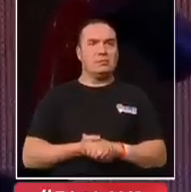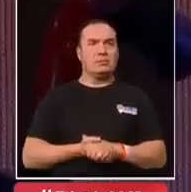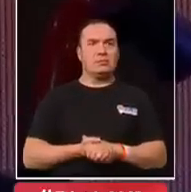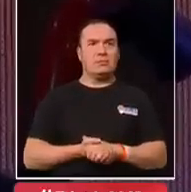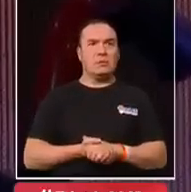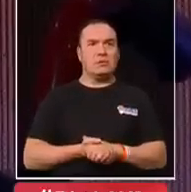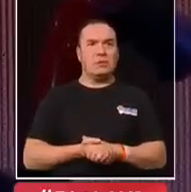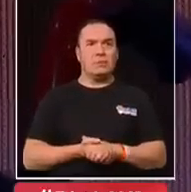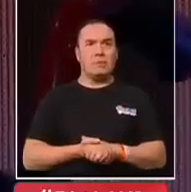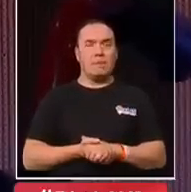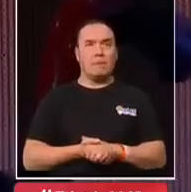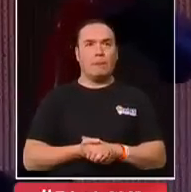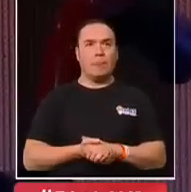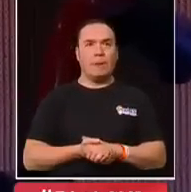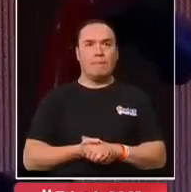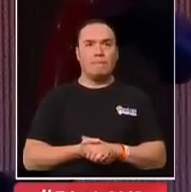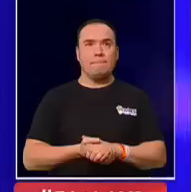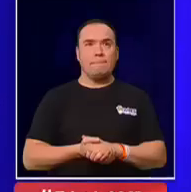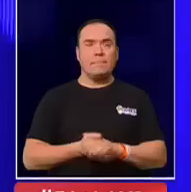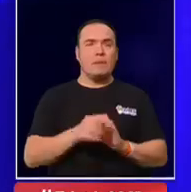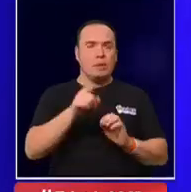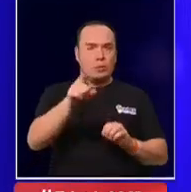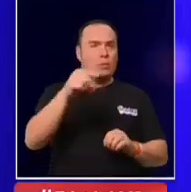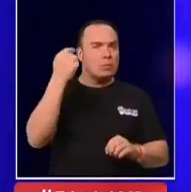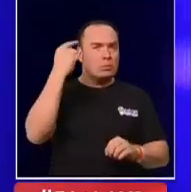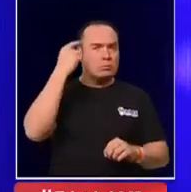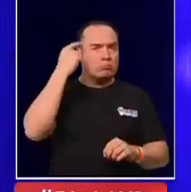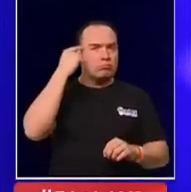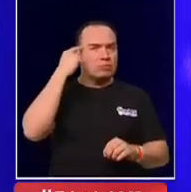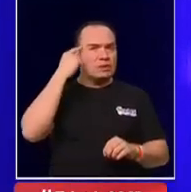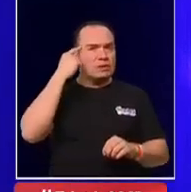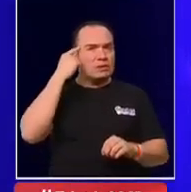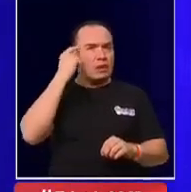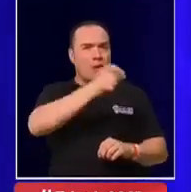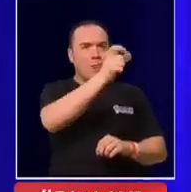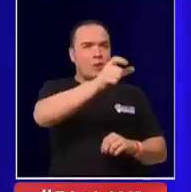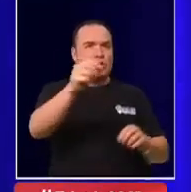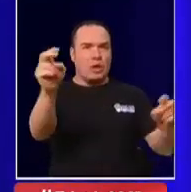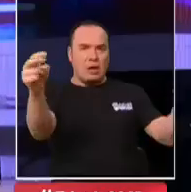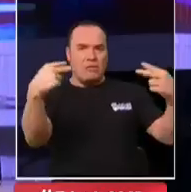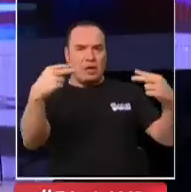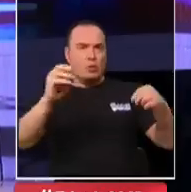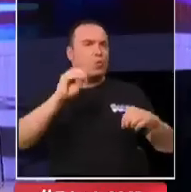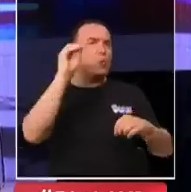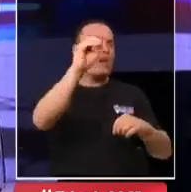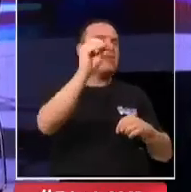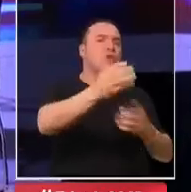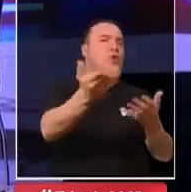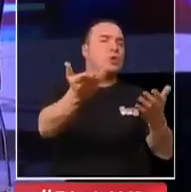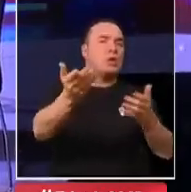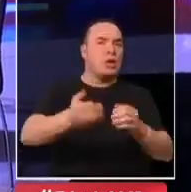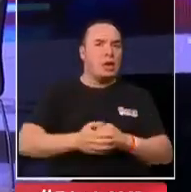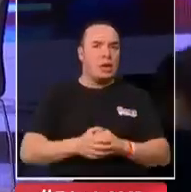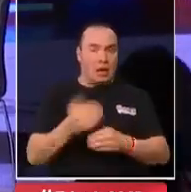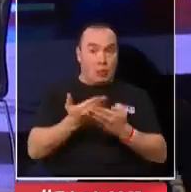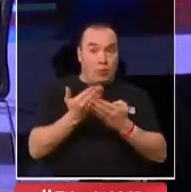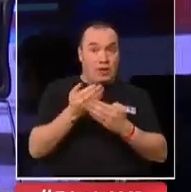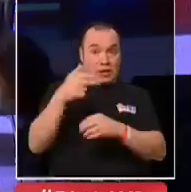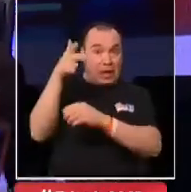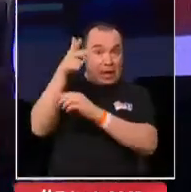vida. ¿Y cuál es tu llamado hoy día a toda la gente que nos está viendo? Ahí al frente tuyo están las cámaras,